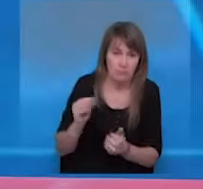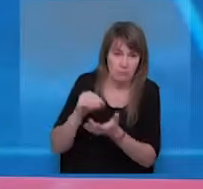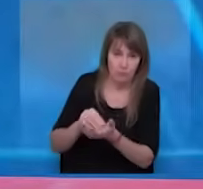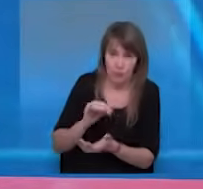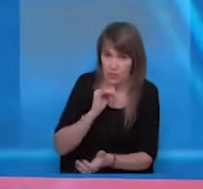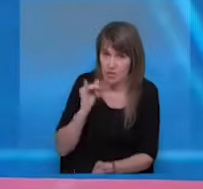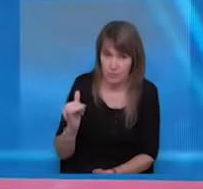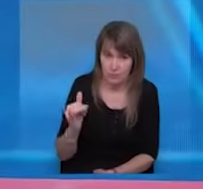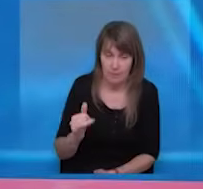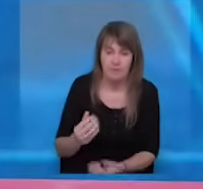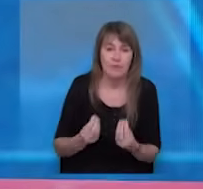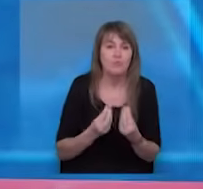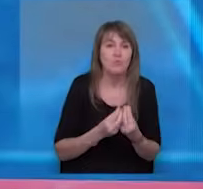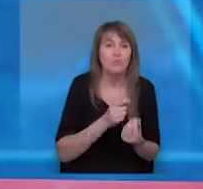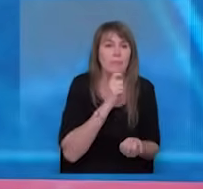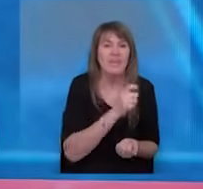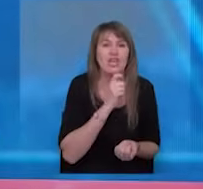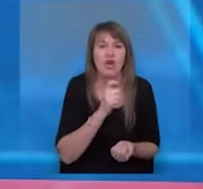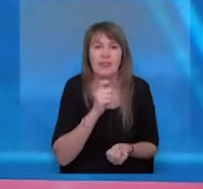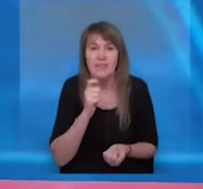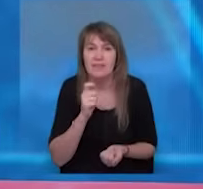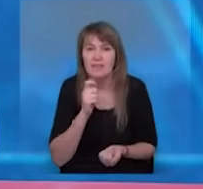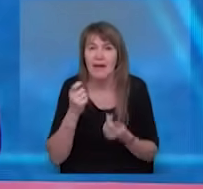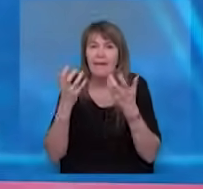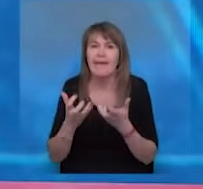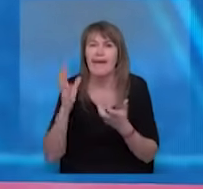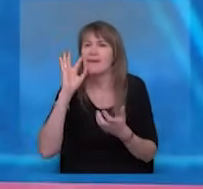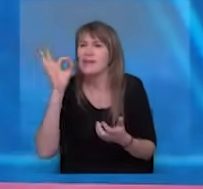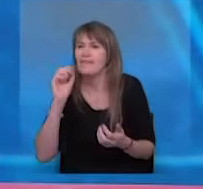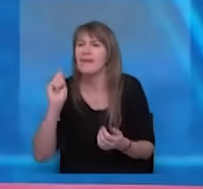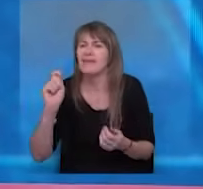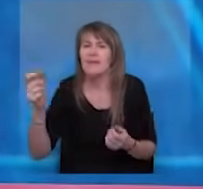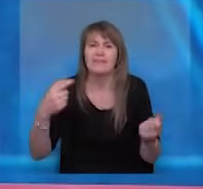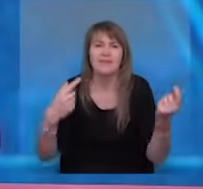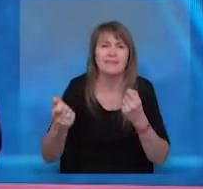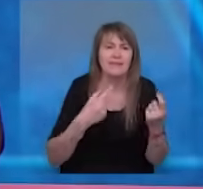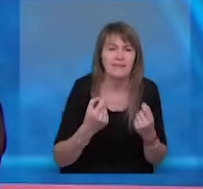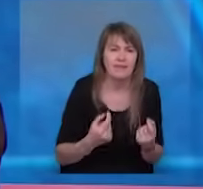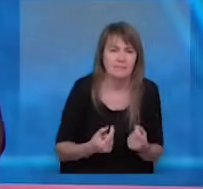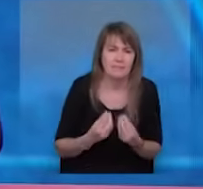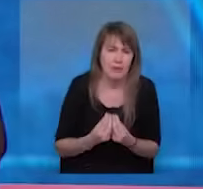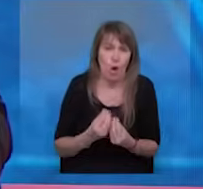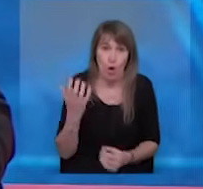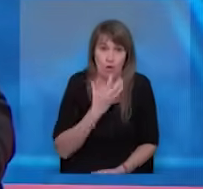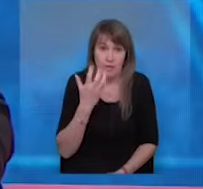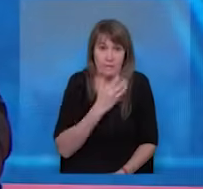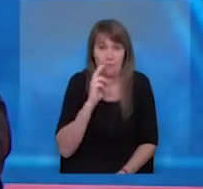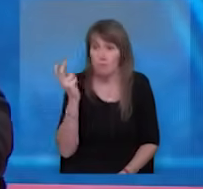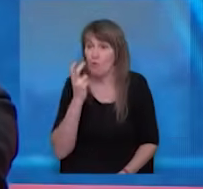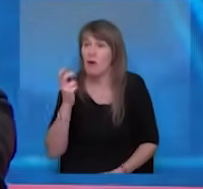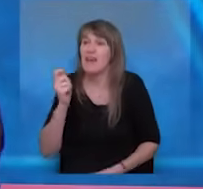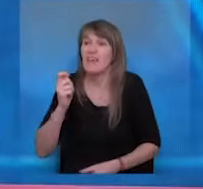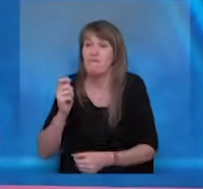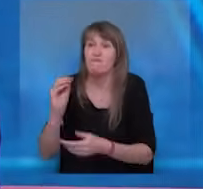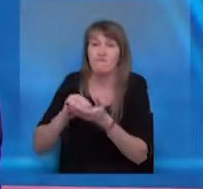paréntesis que hay muchos periodistas que están queriendo saber quiénes son las fuentes de la periodista que hizo la nota lo cual me parece terrible que ocurra ese tipo de